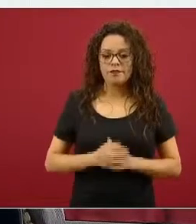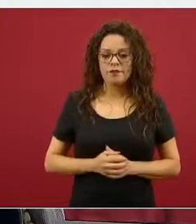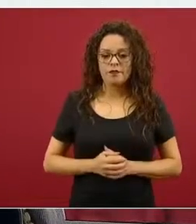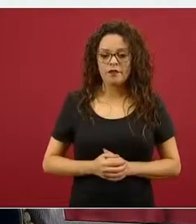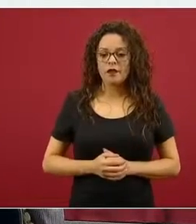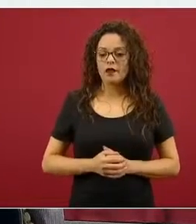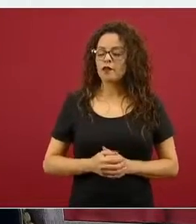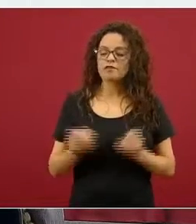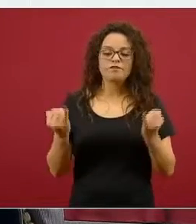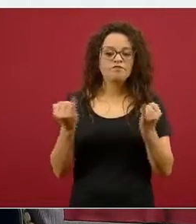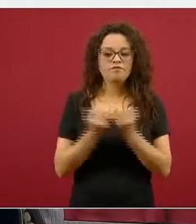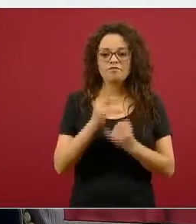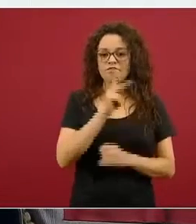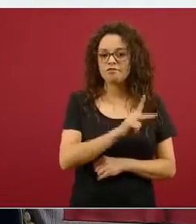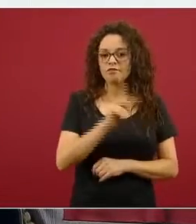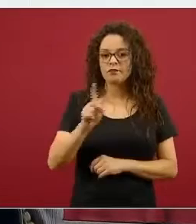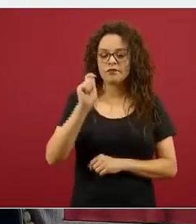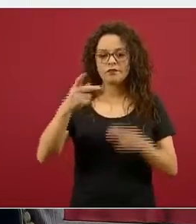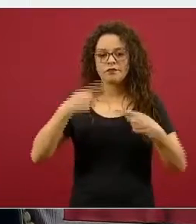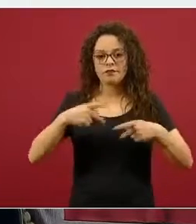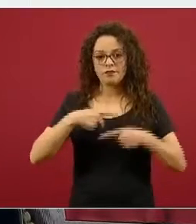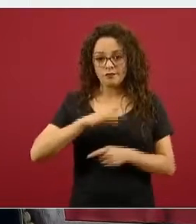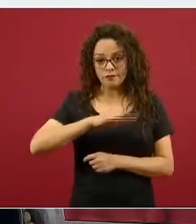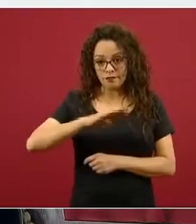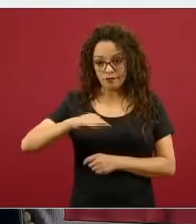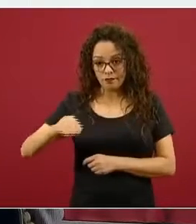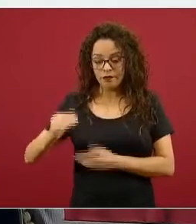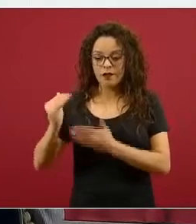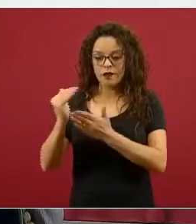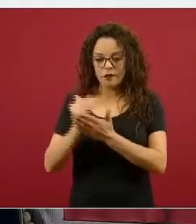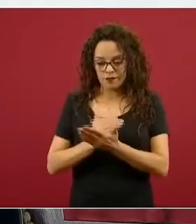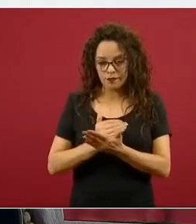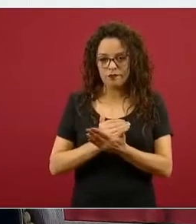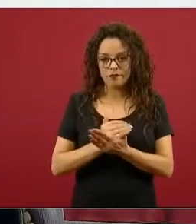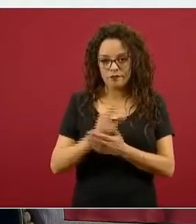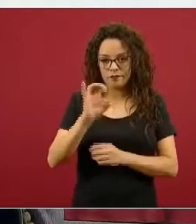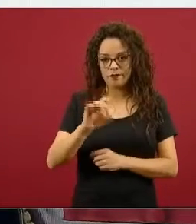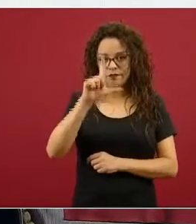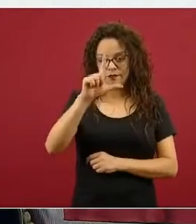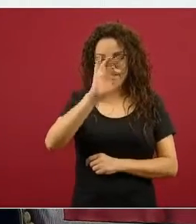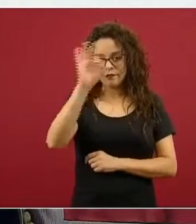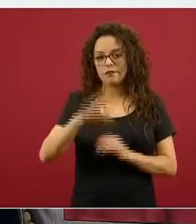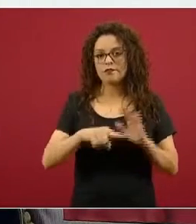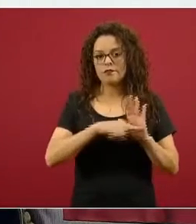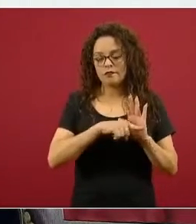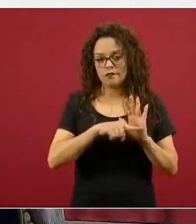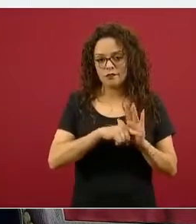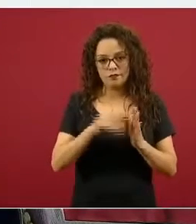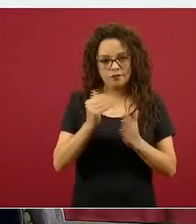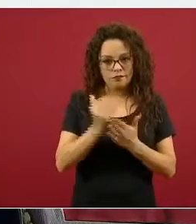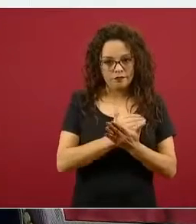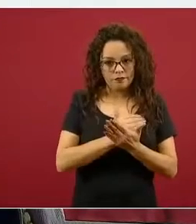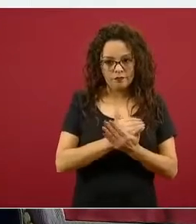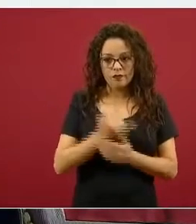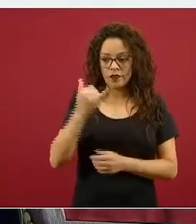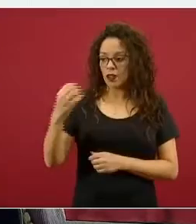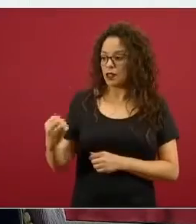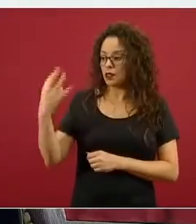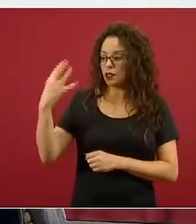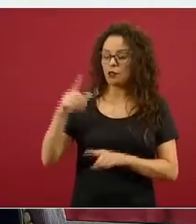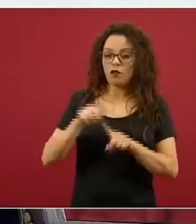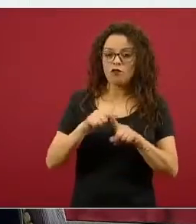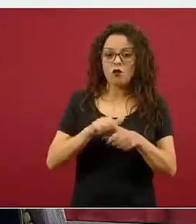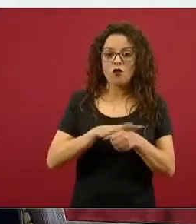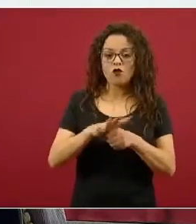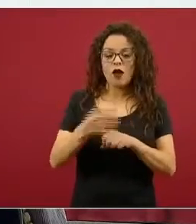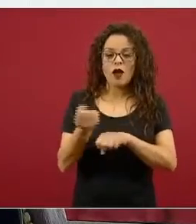en mortalidad con un decremento del menos 37% y su nivel de riesgo en amarillo. La